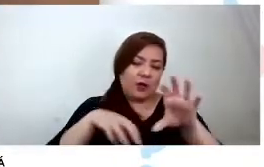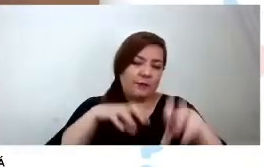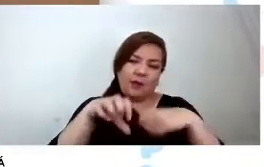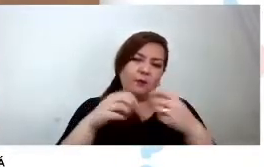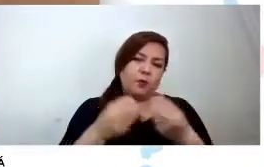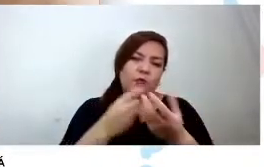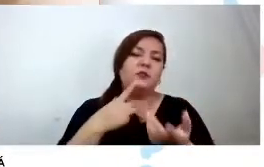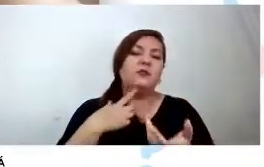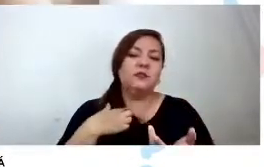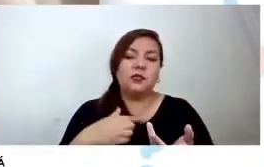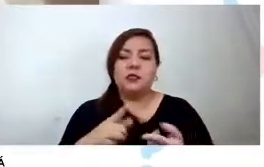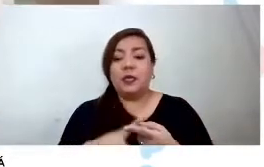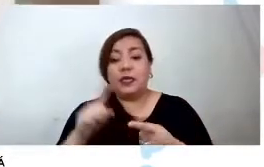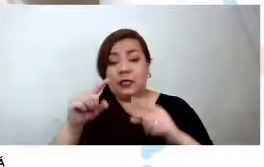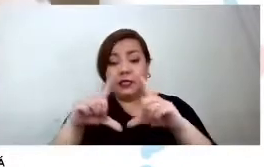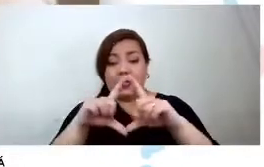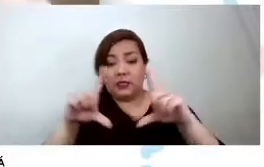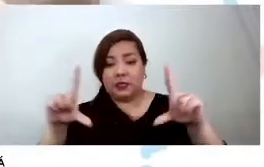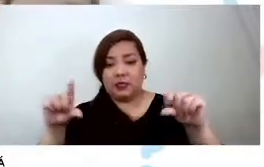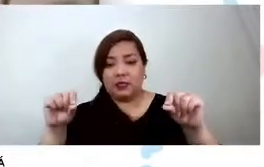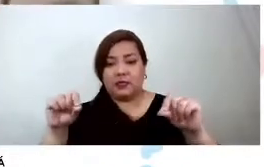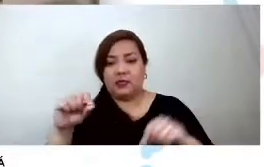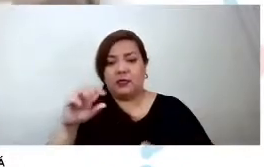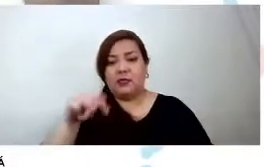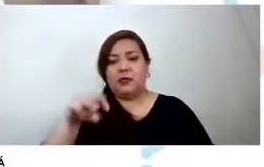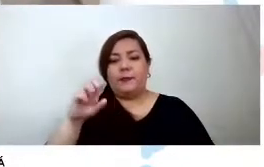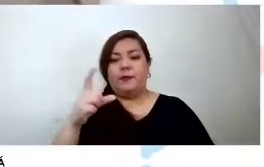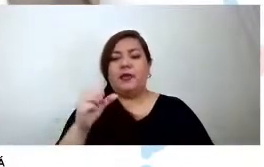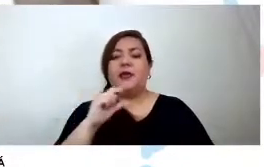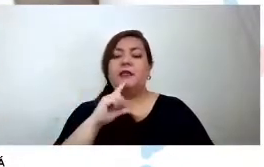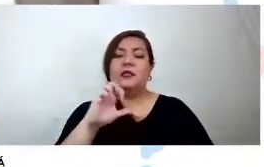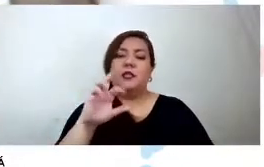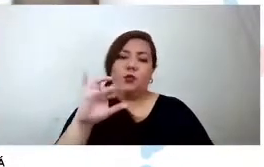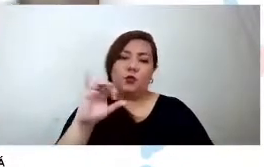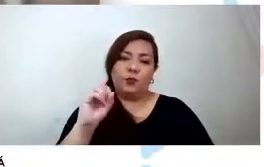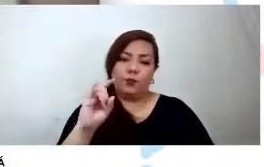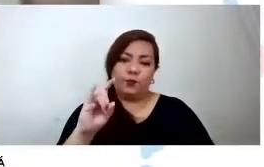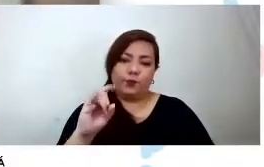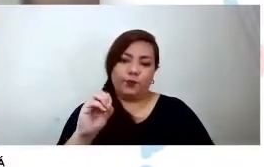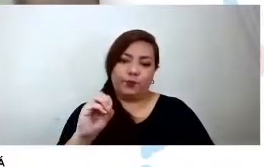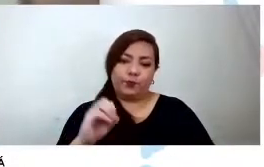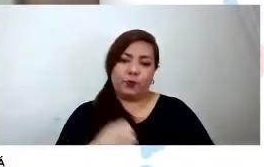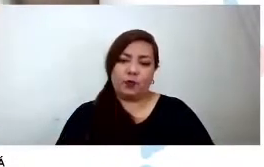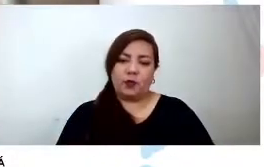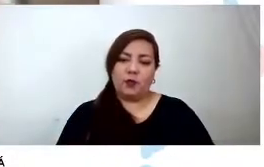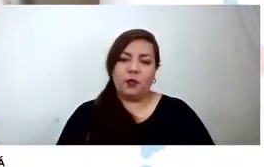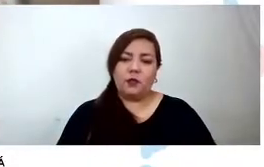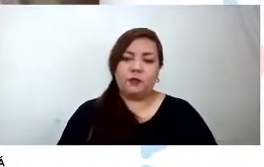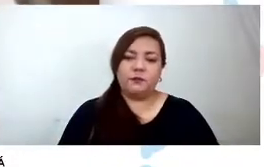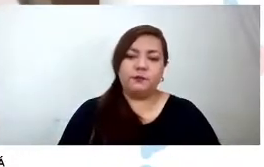original de la colección del Megatherium, que